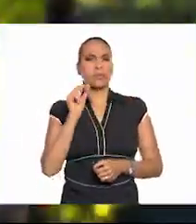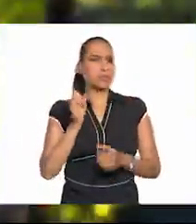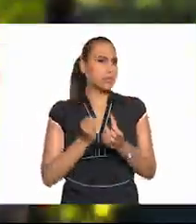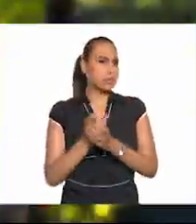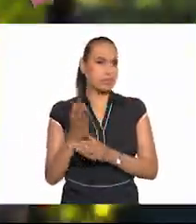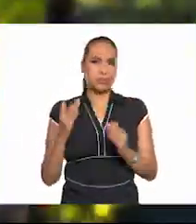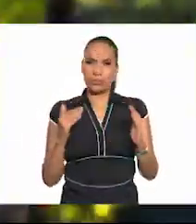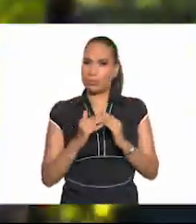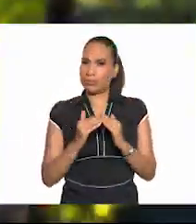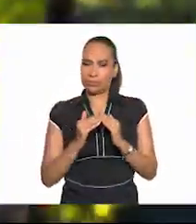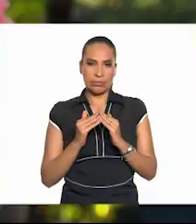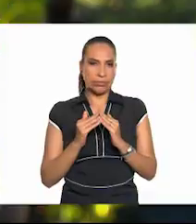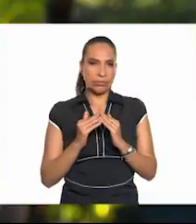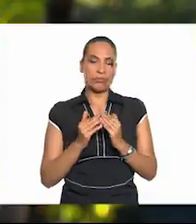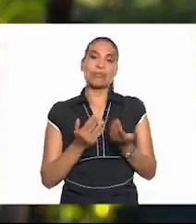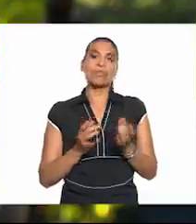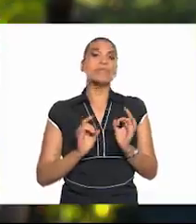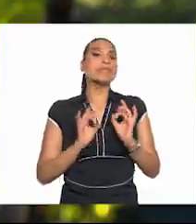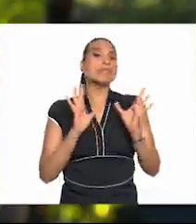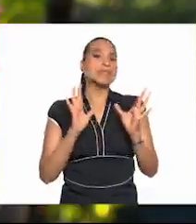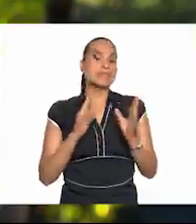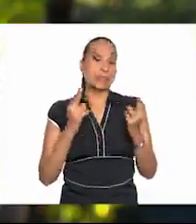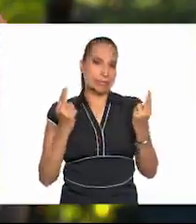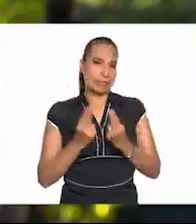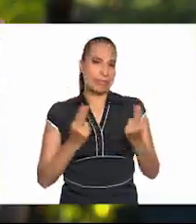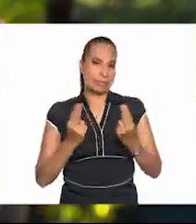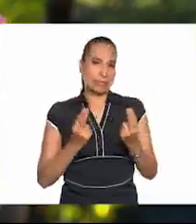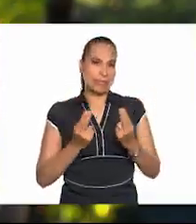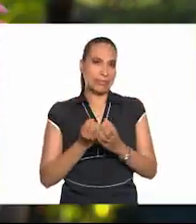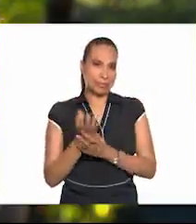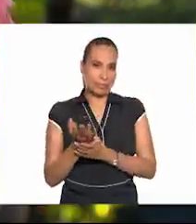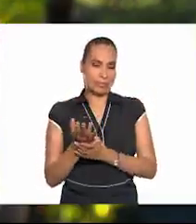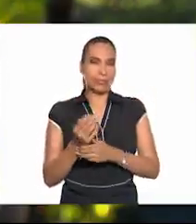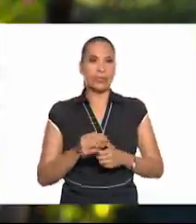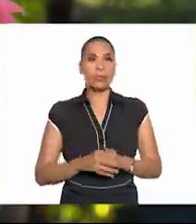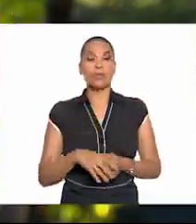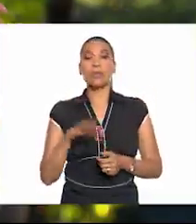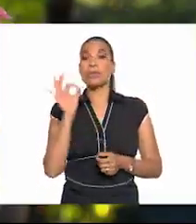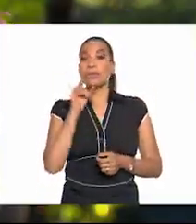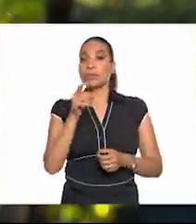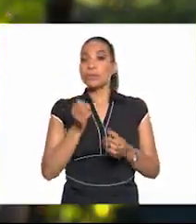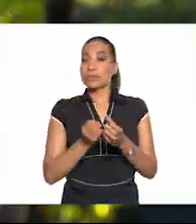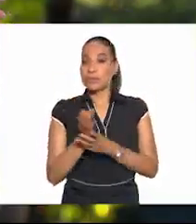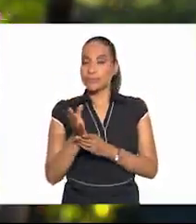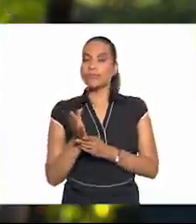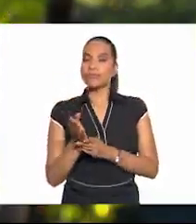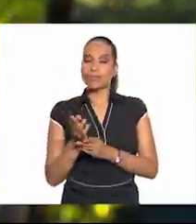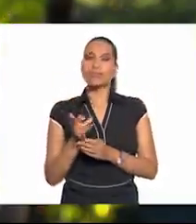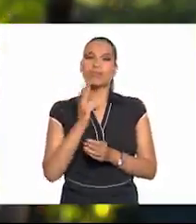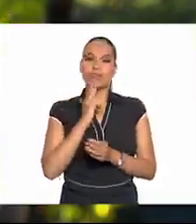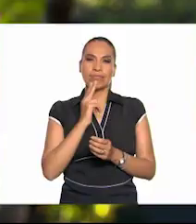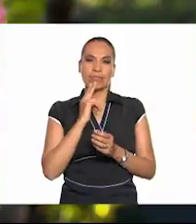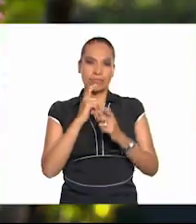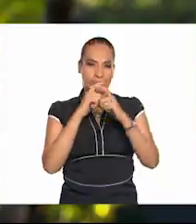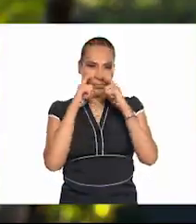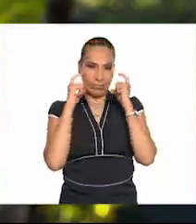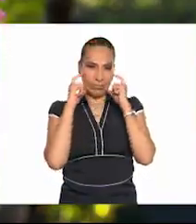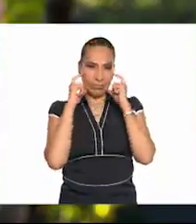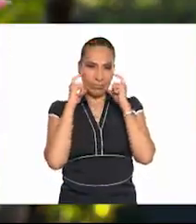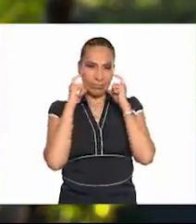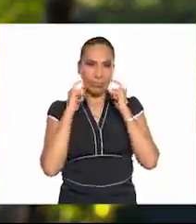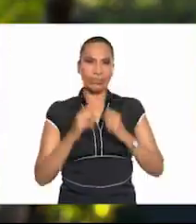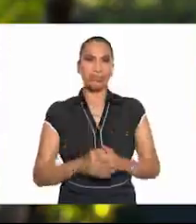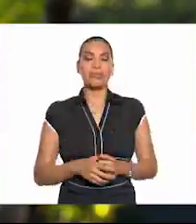no salir de casa a menos que sea muy necesario. Si lo haces, utiliza el